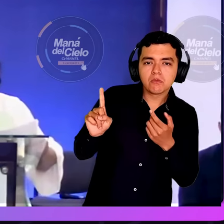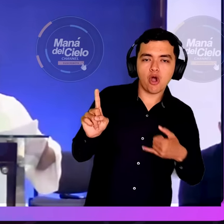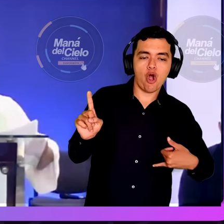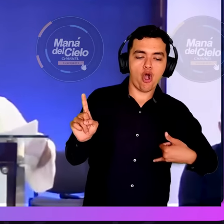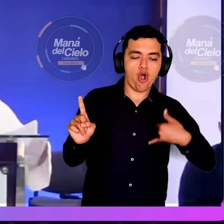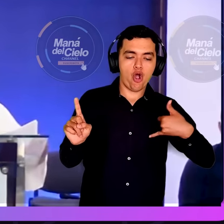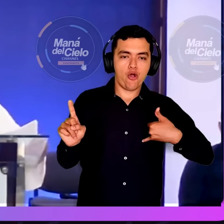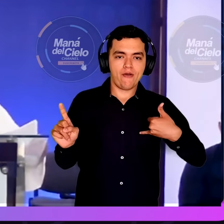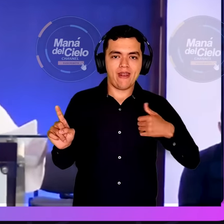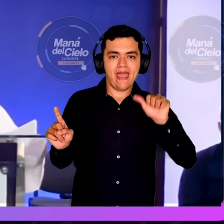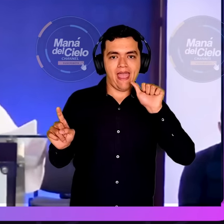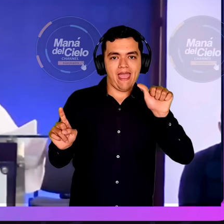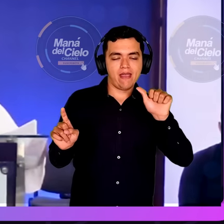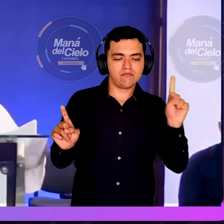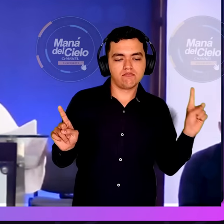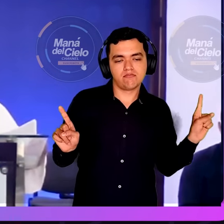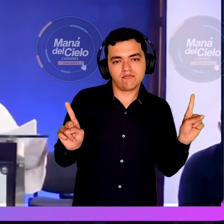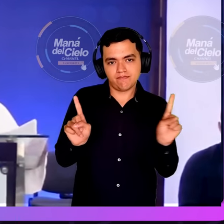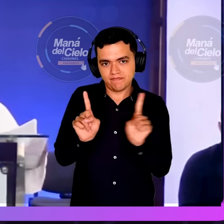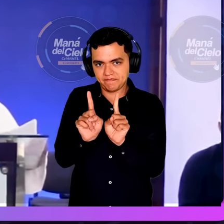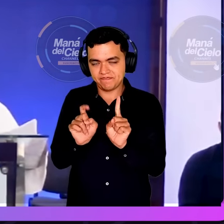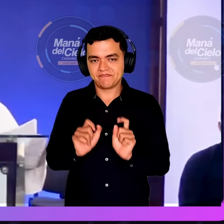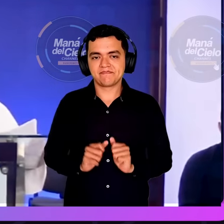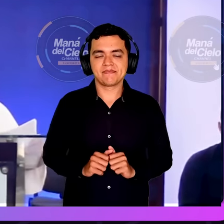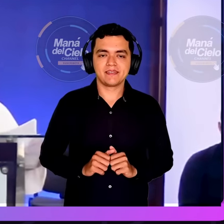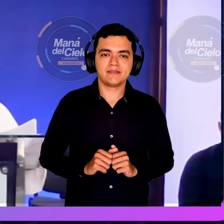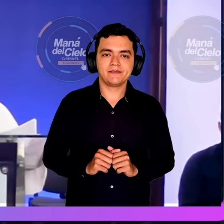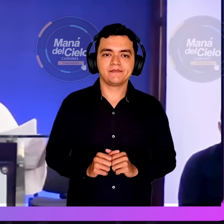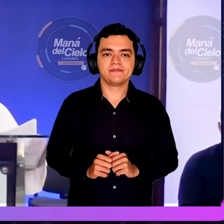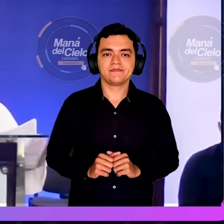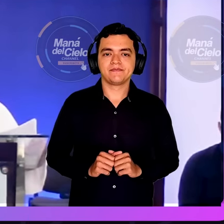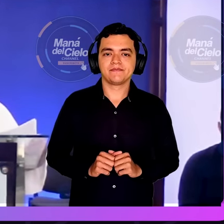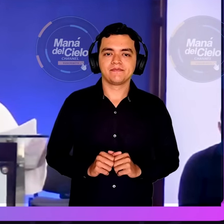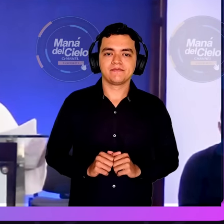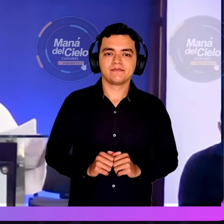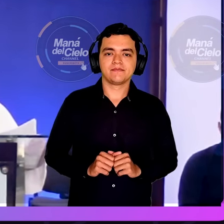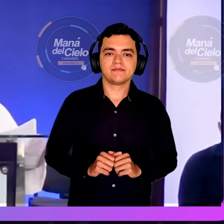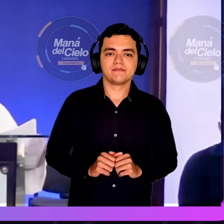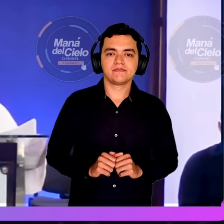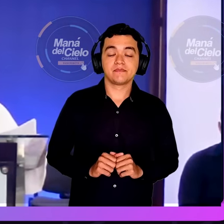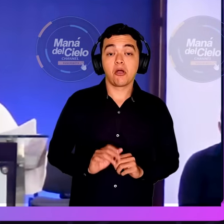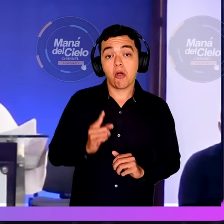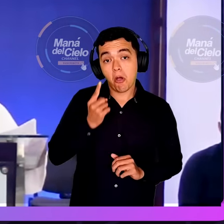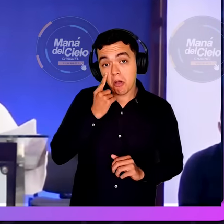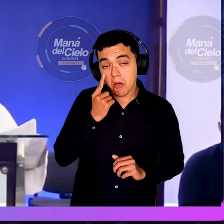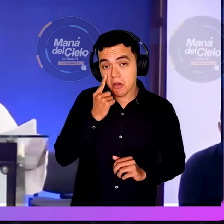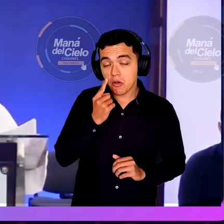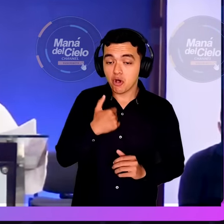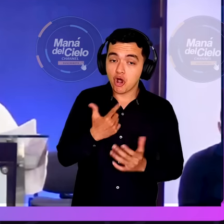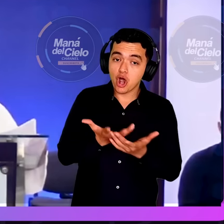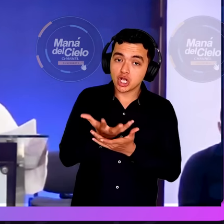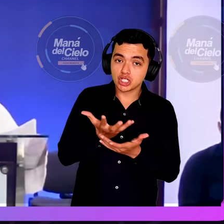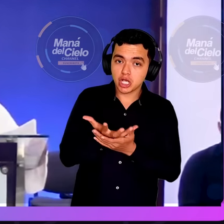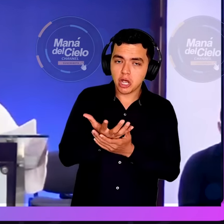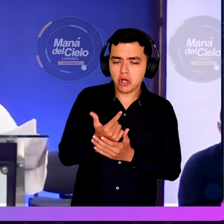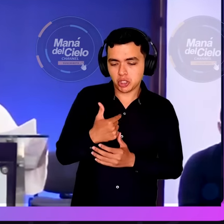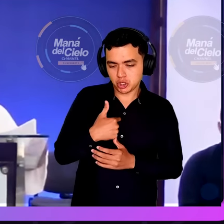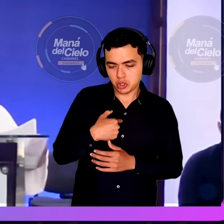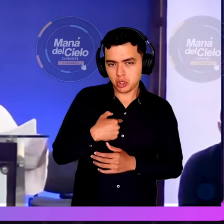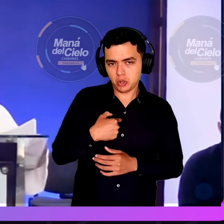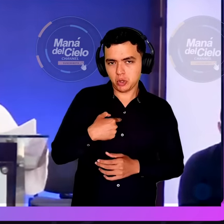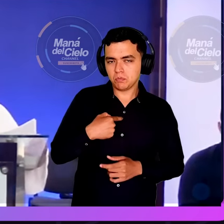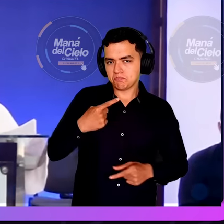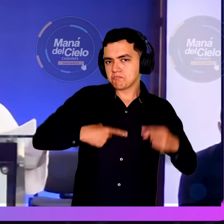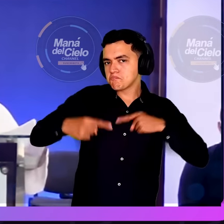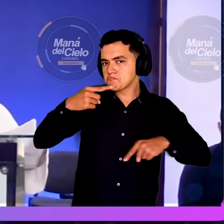esta humilde joven. No sé si ustedes estarán notando que en cada enseñanza que Dios me da, yo les digo, después lean la